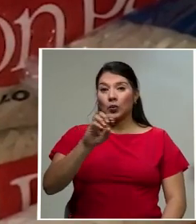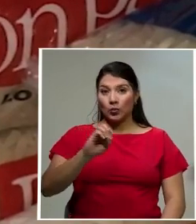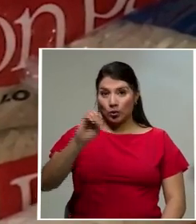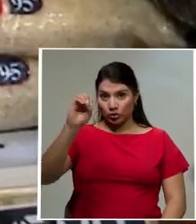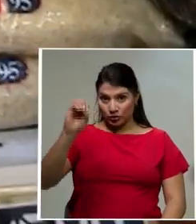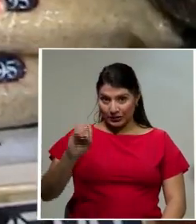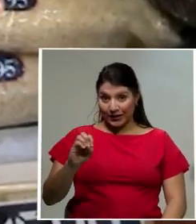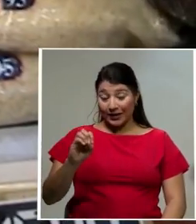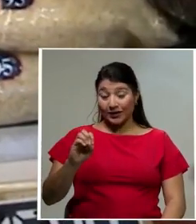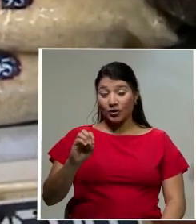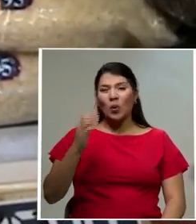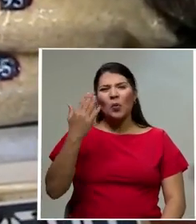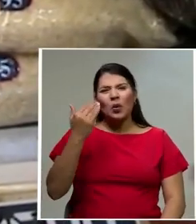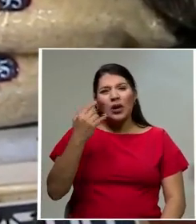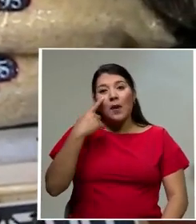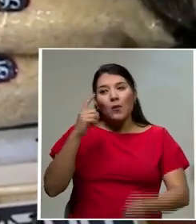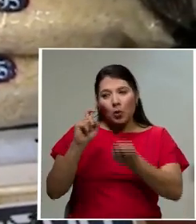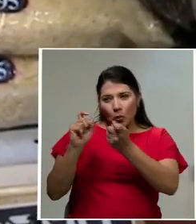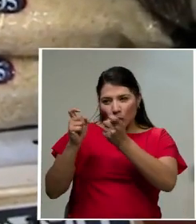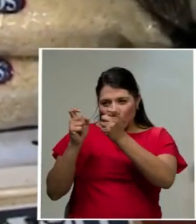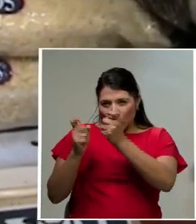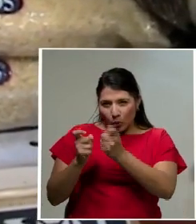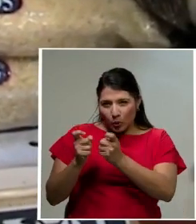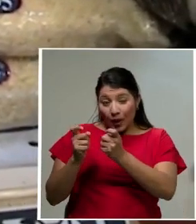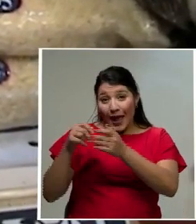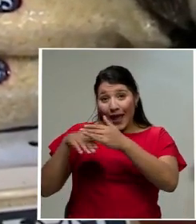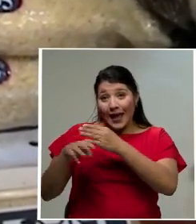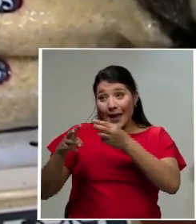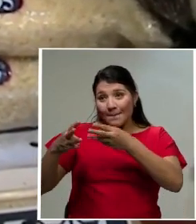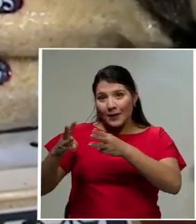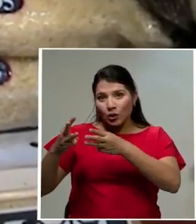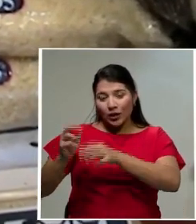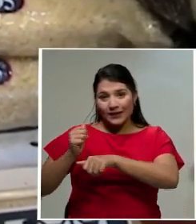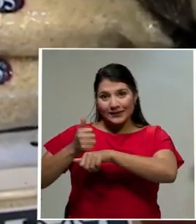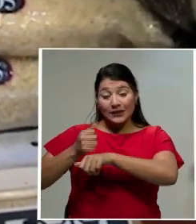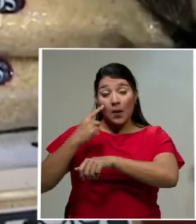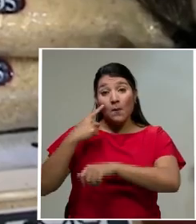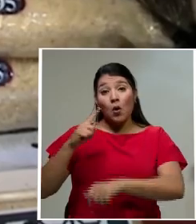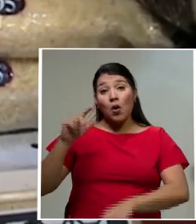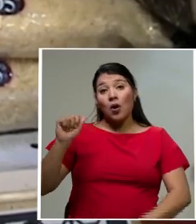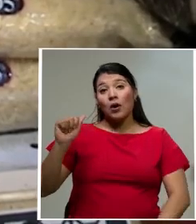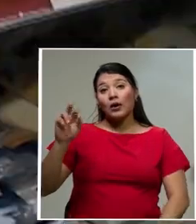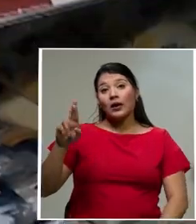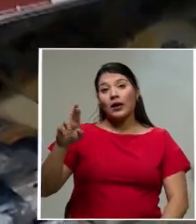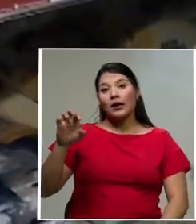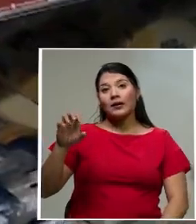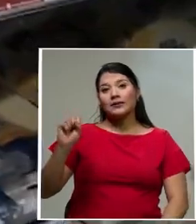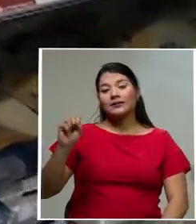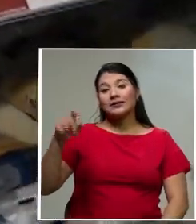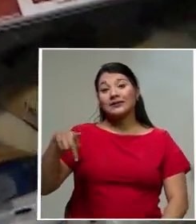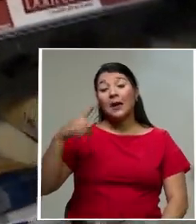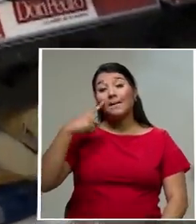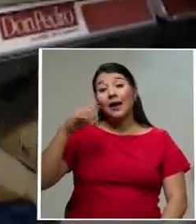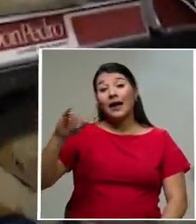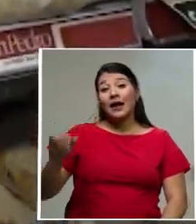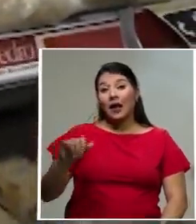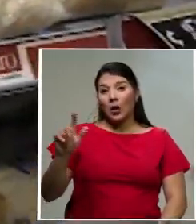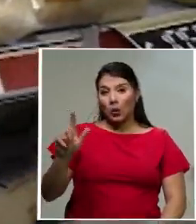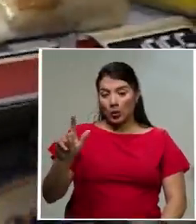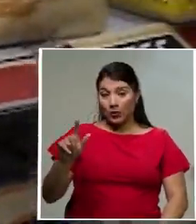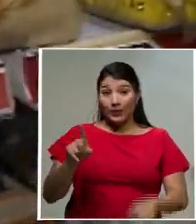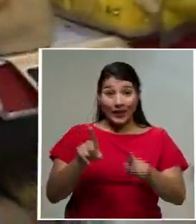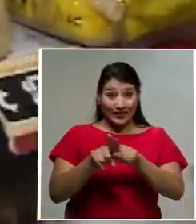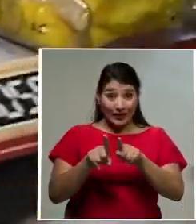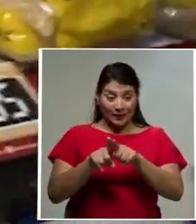5,81% debido a un ajuste en las tarifas establecido por la Autoridad Reguladora de los Servicios Públicos para el mes de julio.